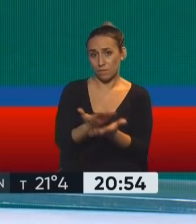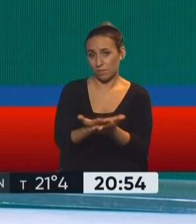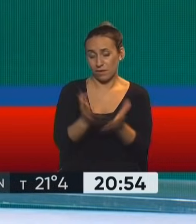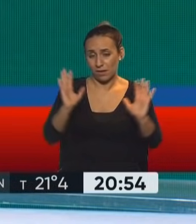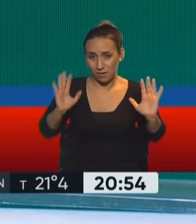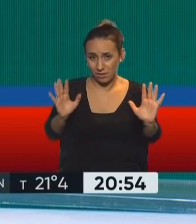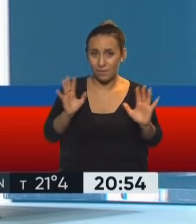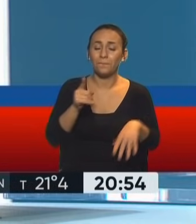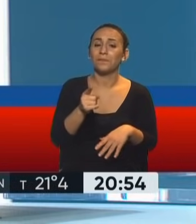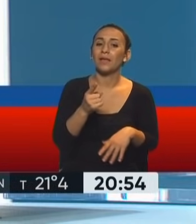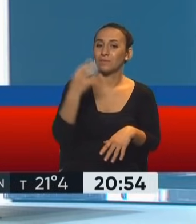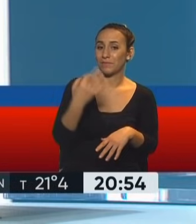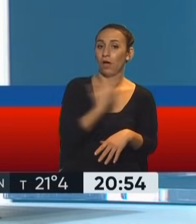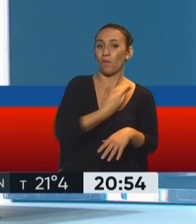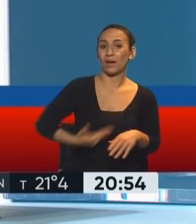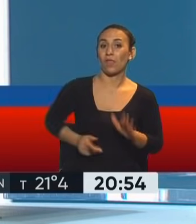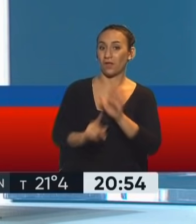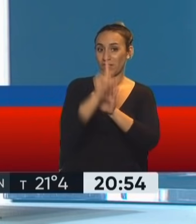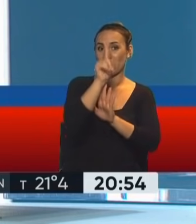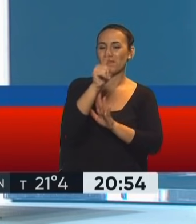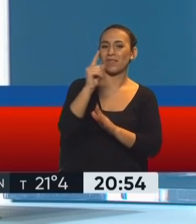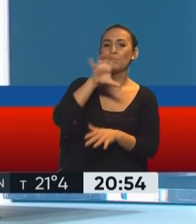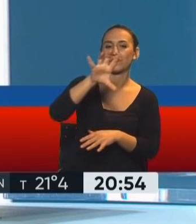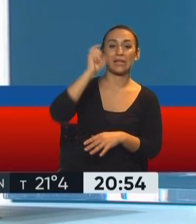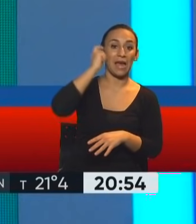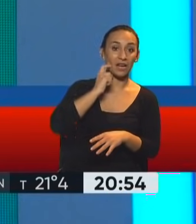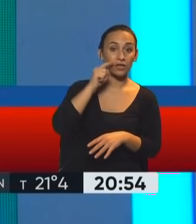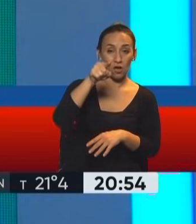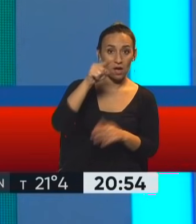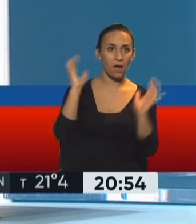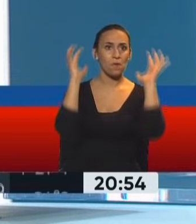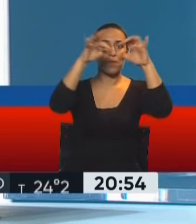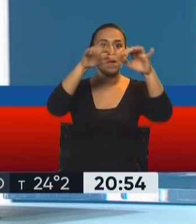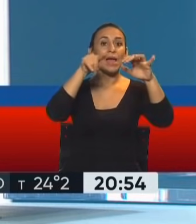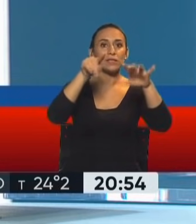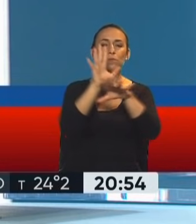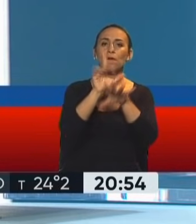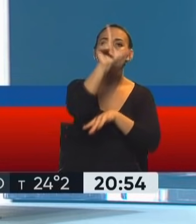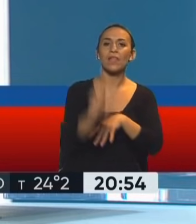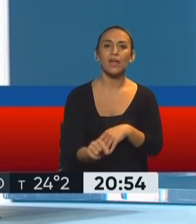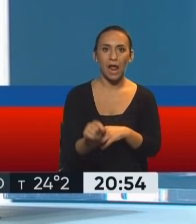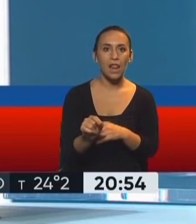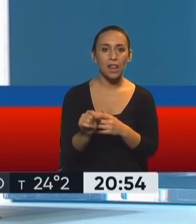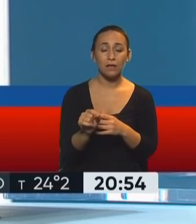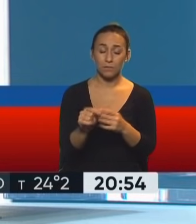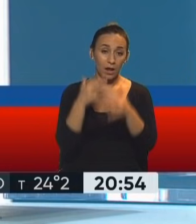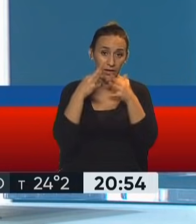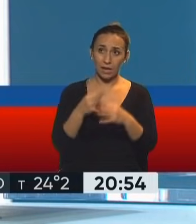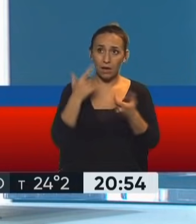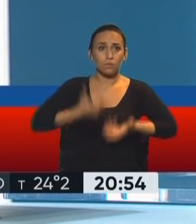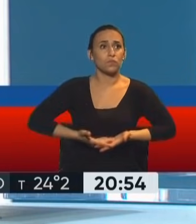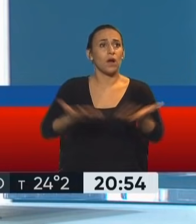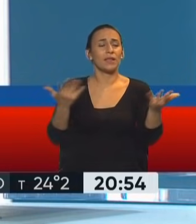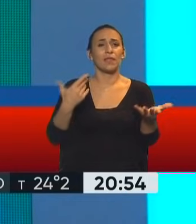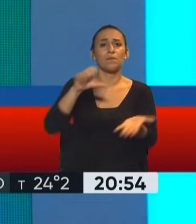otros lugares. Los gobernadores del norte, la reunión en La Rioja. Exactamente. Eso fue federalismo. Pero no hubo muchas muestras de federalismo. Yo creo